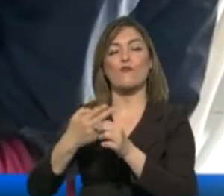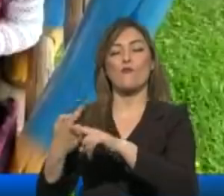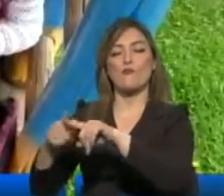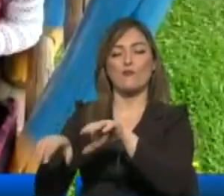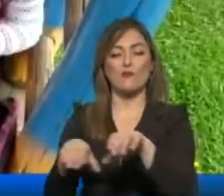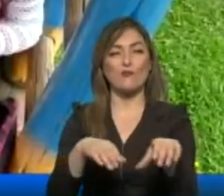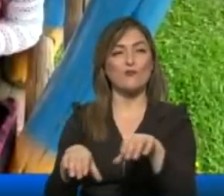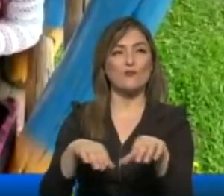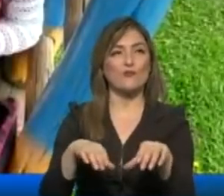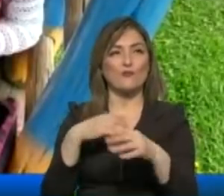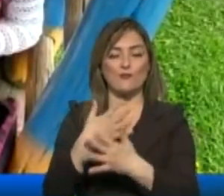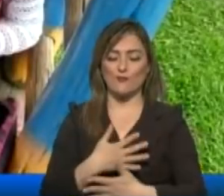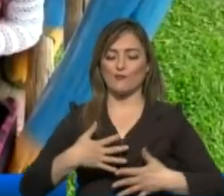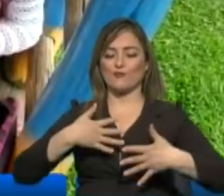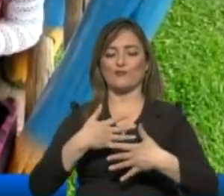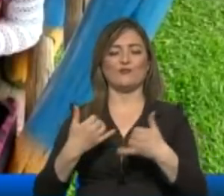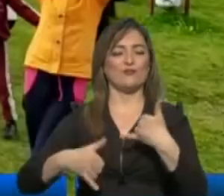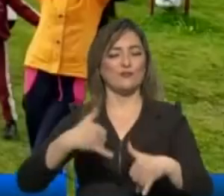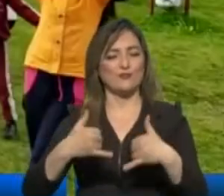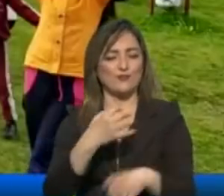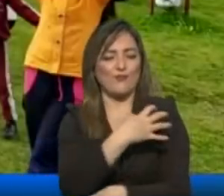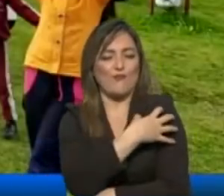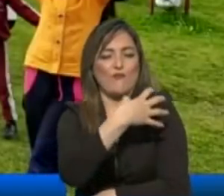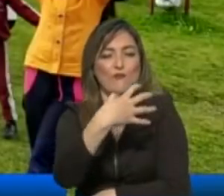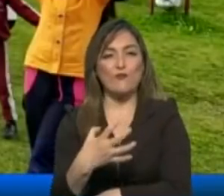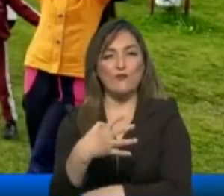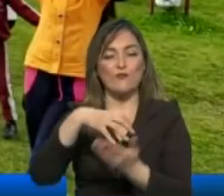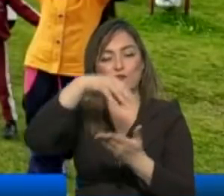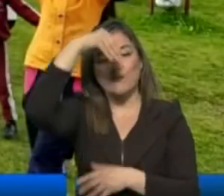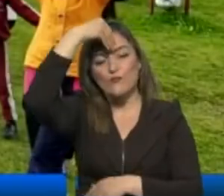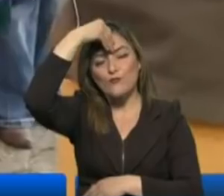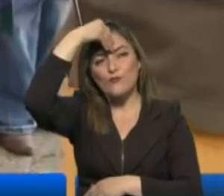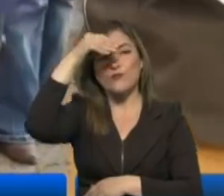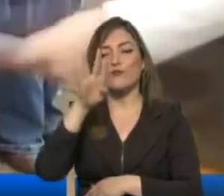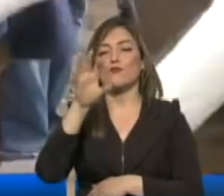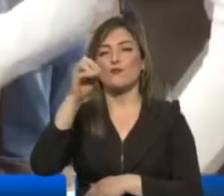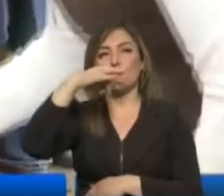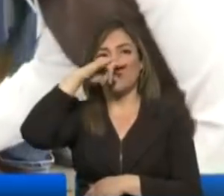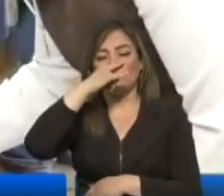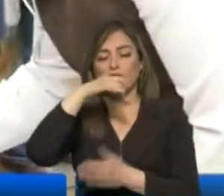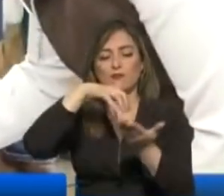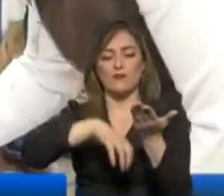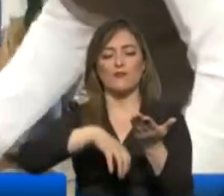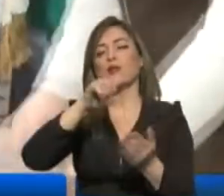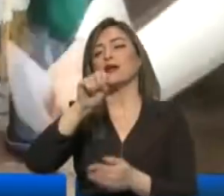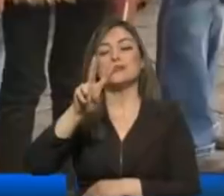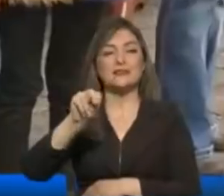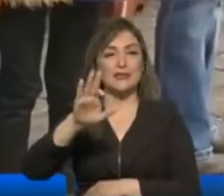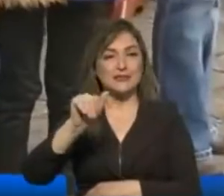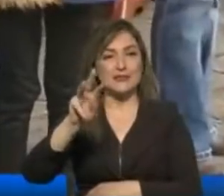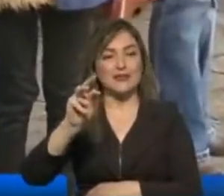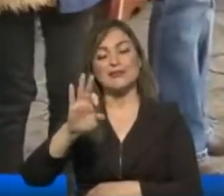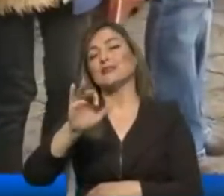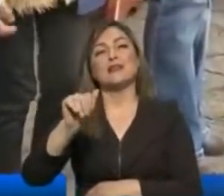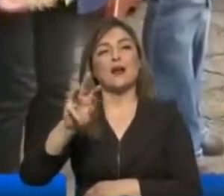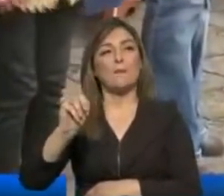de actividades recreacionales paralelas al fortalecimiento del aprendizaje, 40 niños de la parroquia Santa Marta de Cuba se